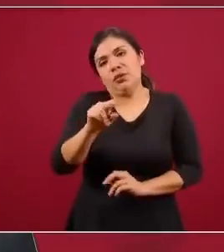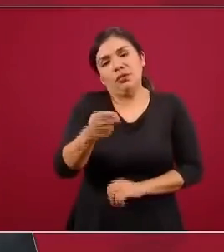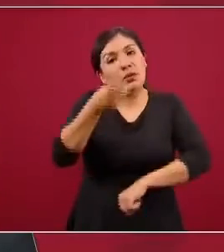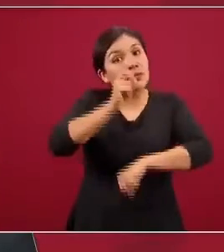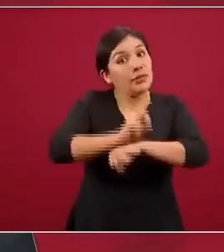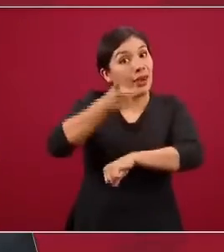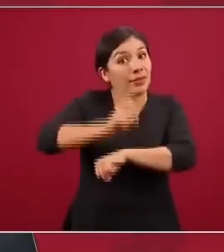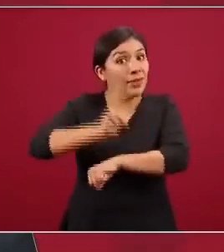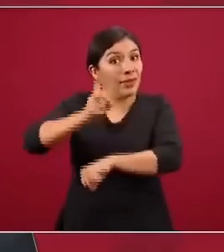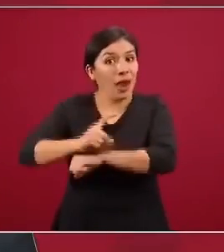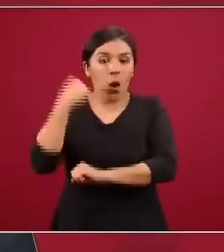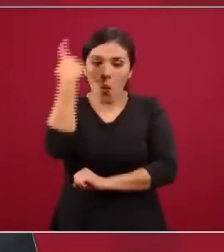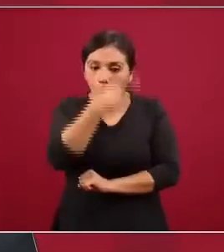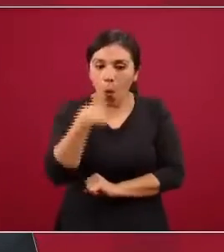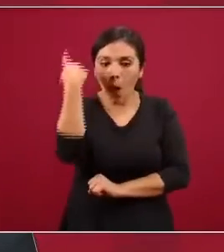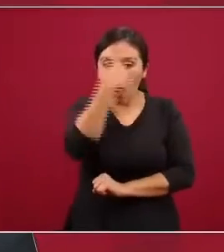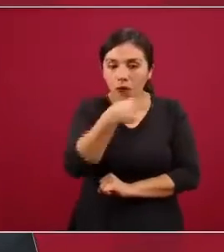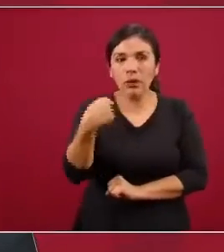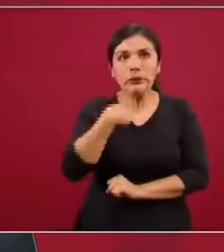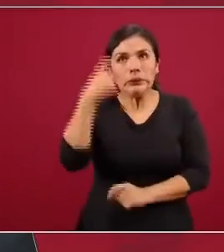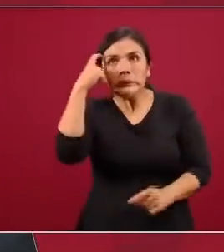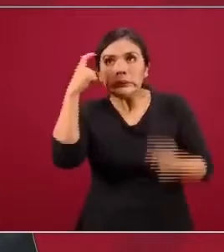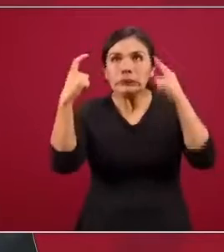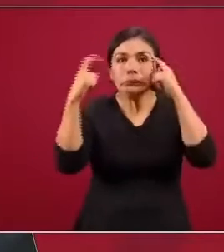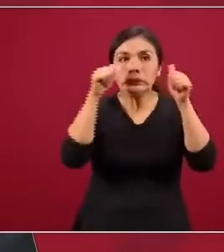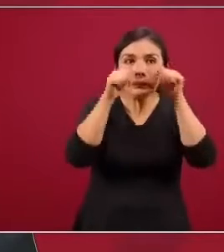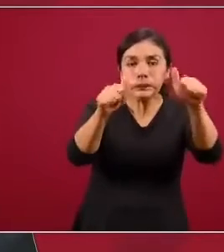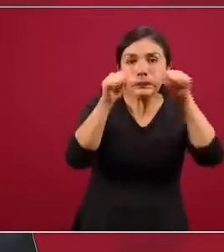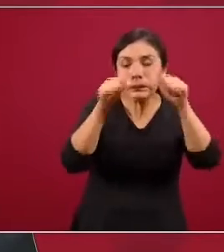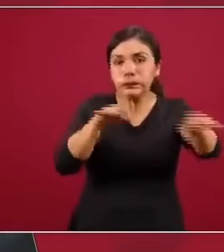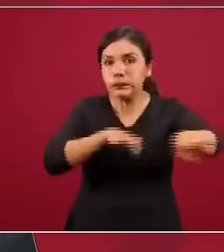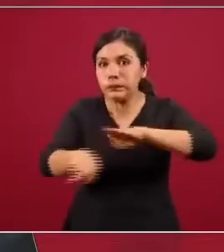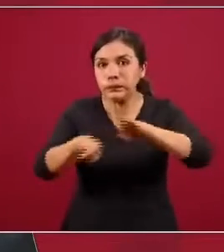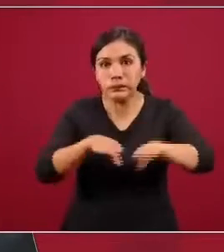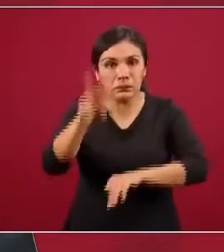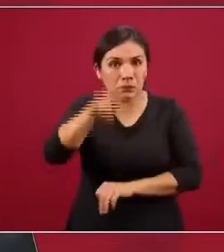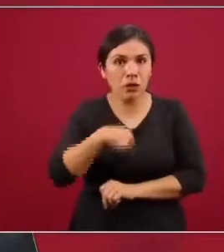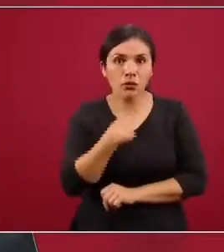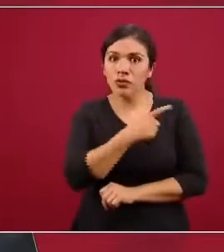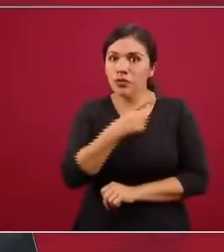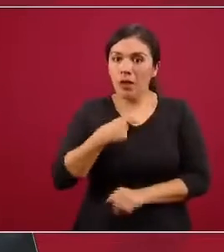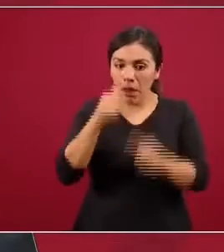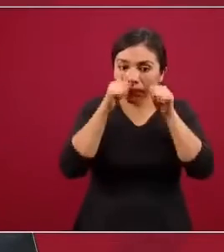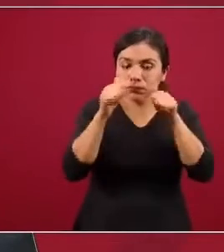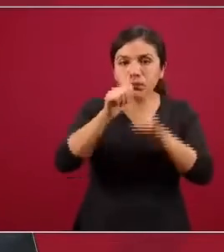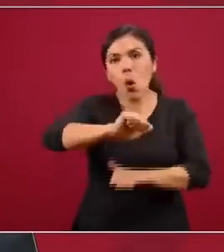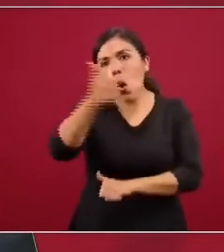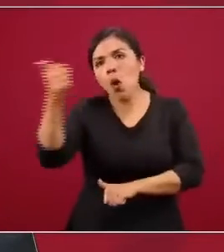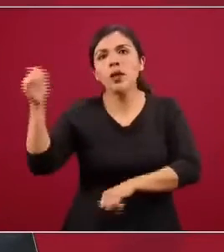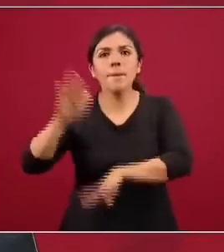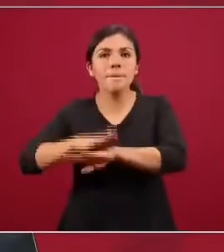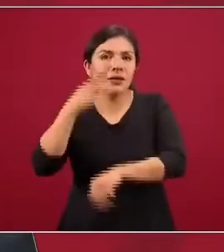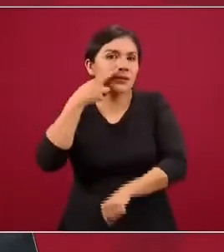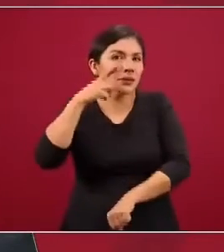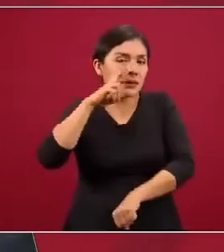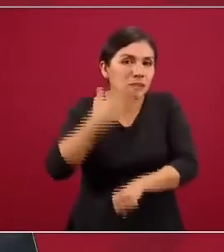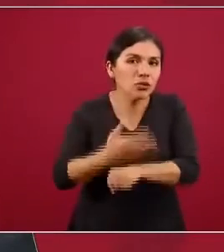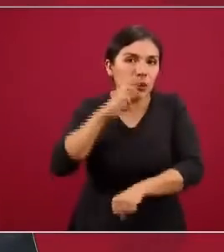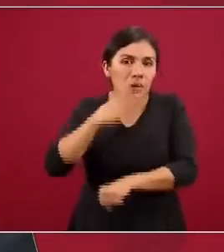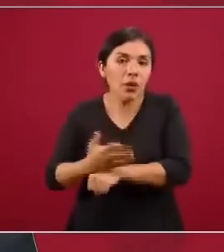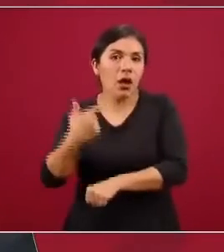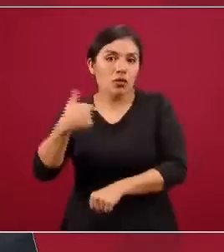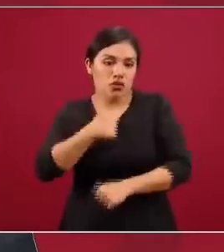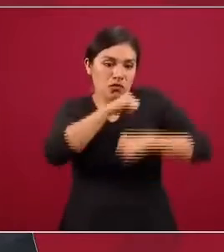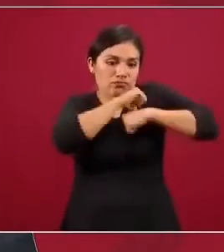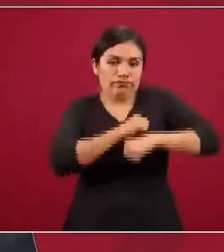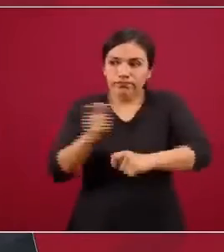días y todas las horas del día estoy enfocado a esto. Desde luego tengo que atender otras responsabilidades de mi